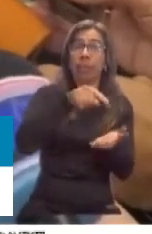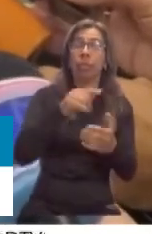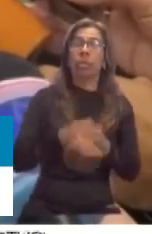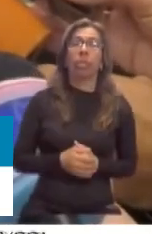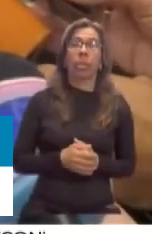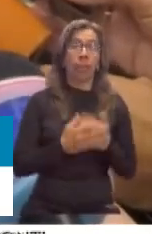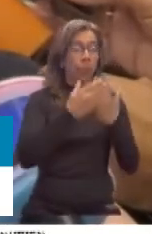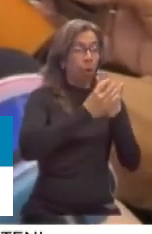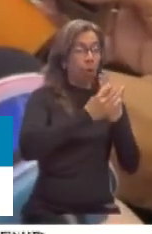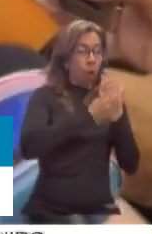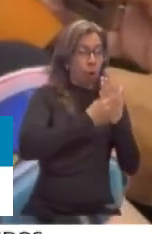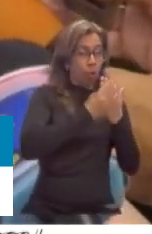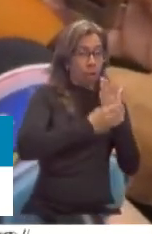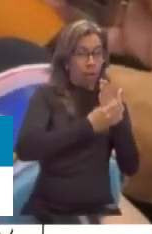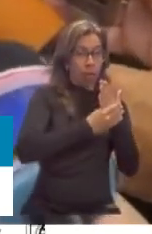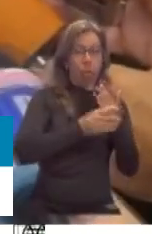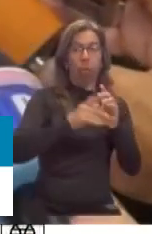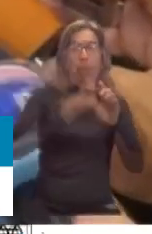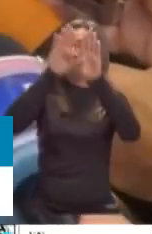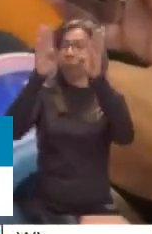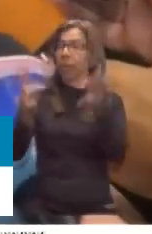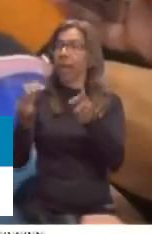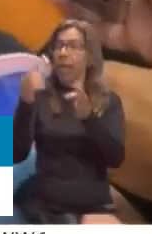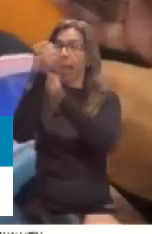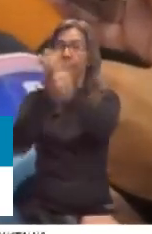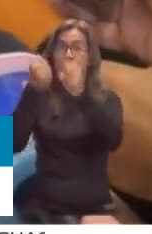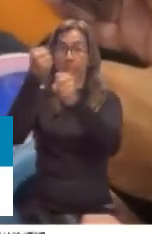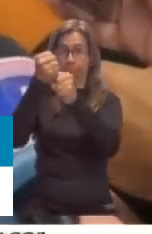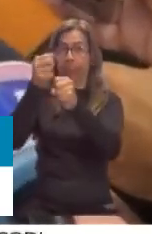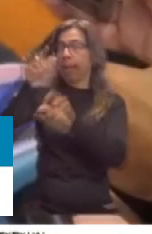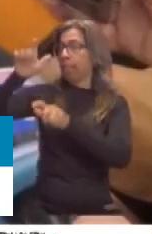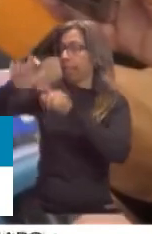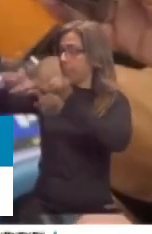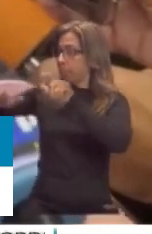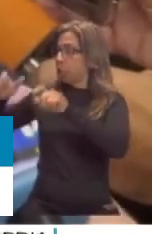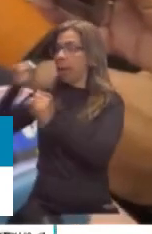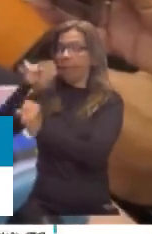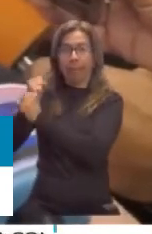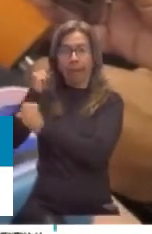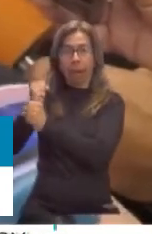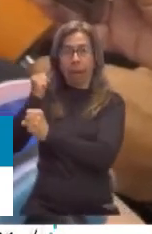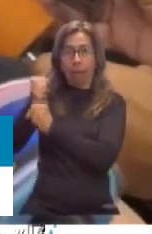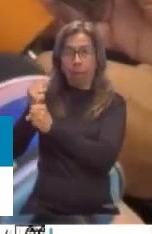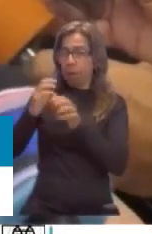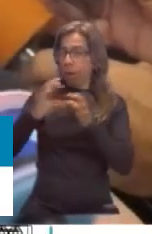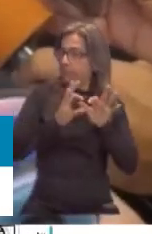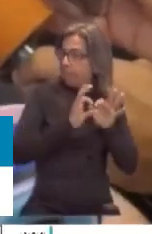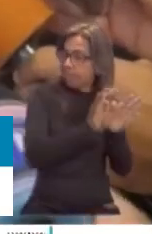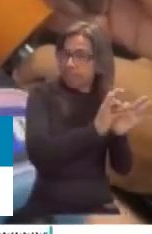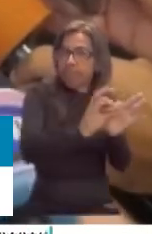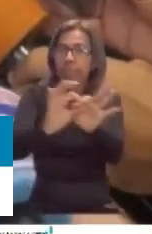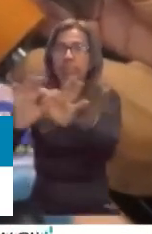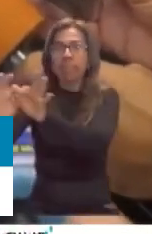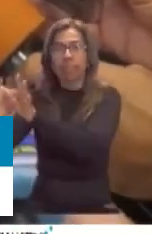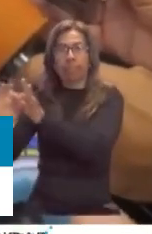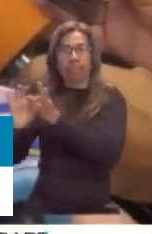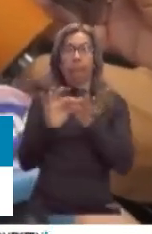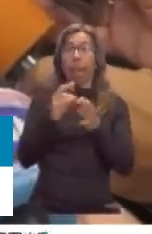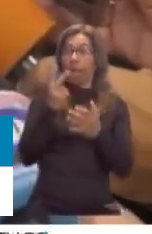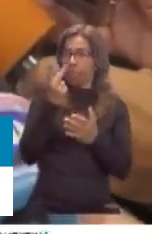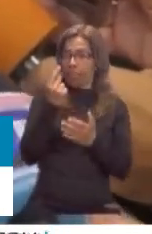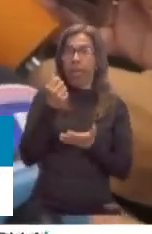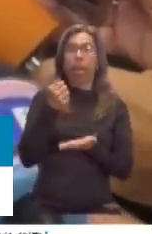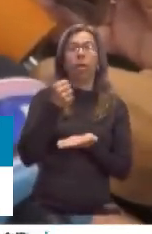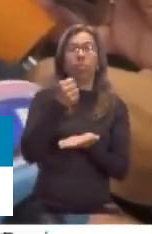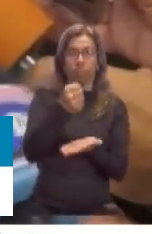los trabajadores y por supuesto las empresas que invierten, a quien agradecemos muy especialmente, porque acá hay que invertir en tecnología todo el tiempo, en infraestructura